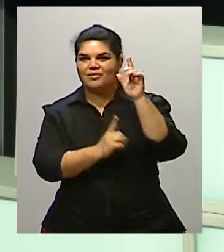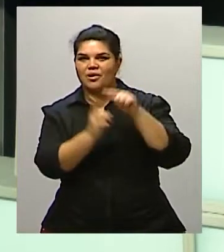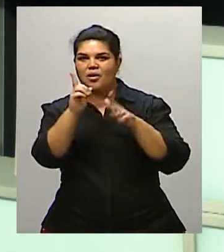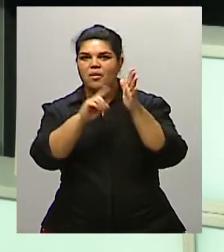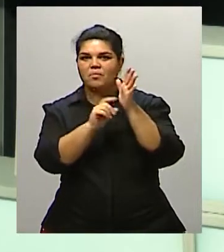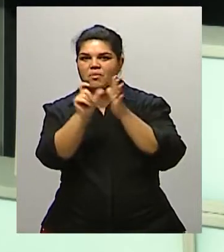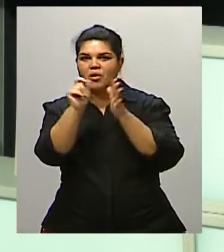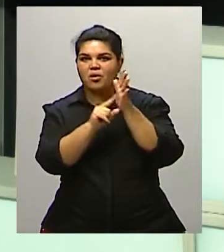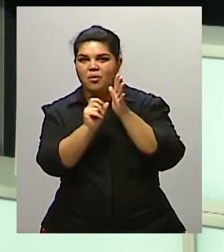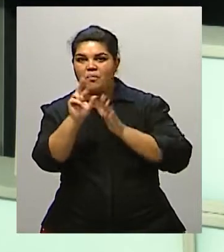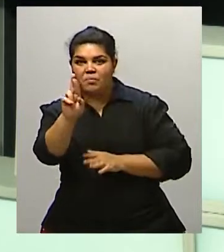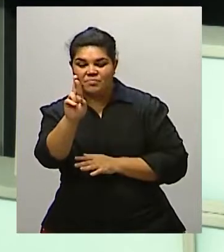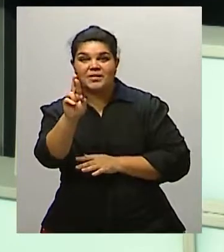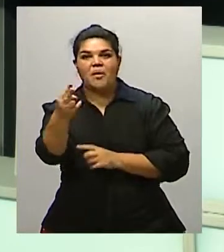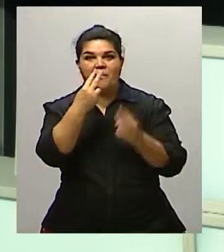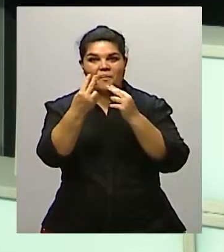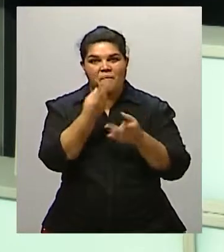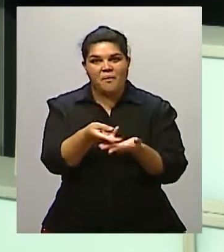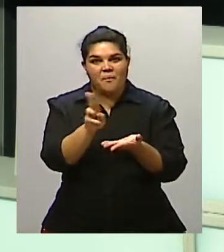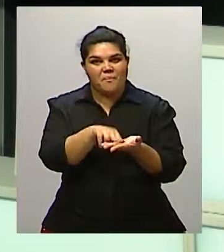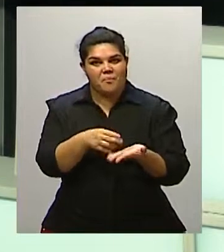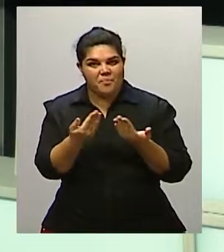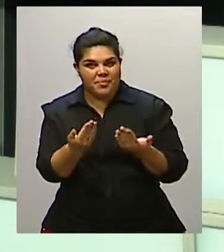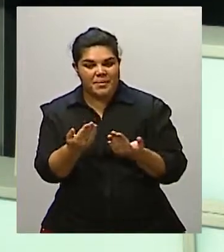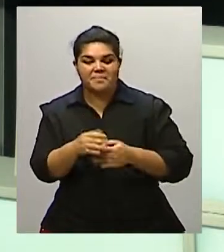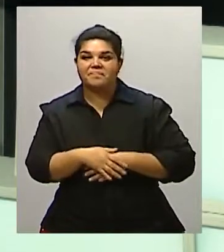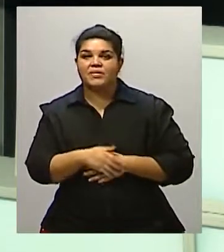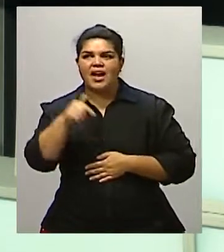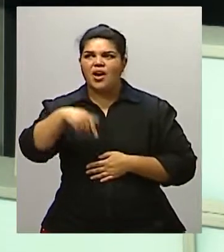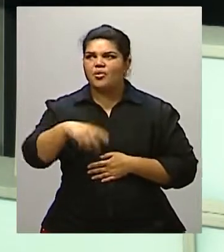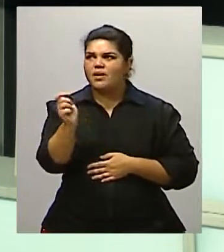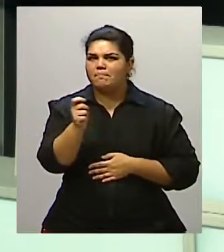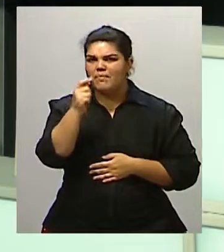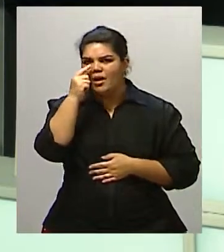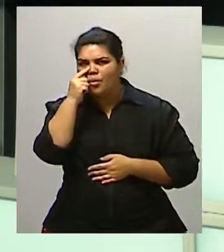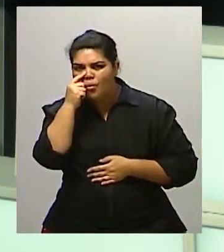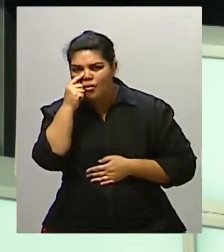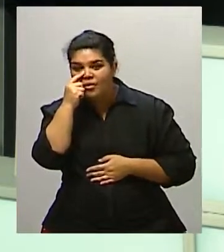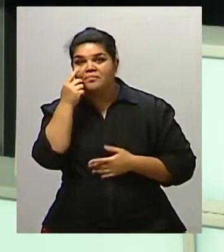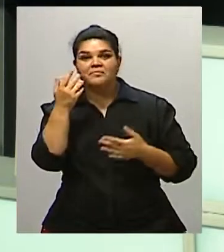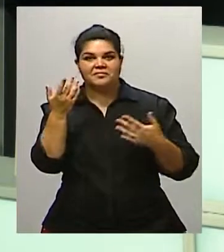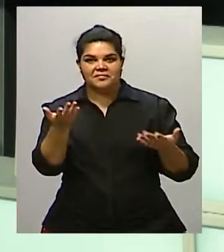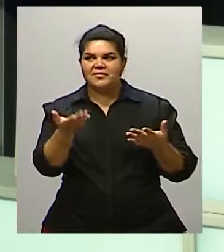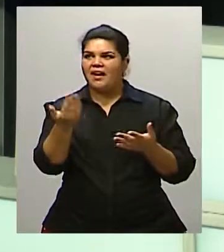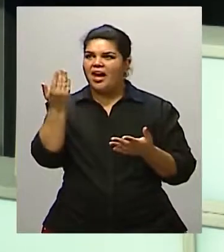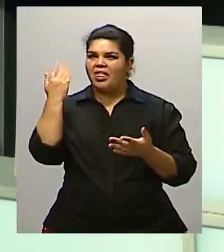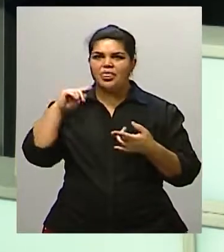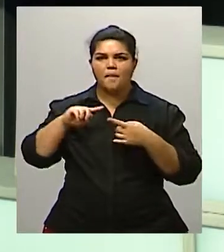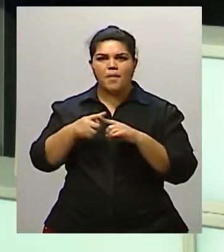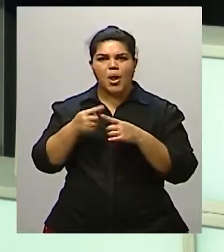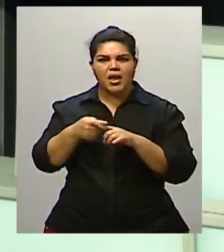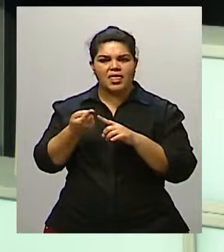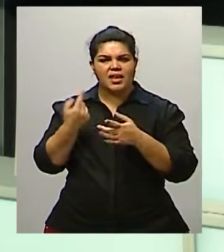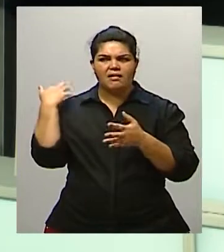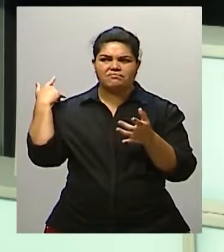www.unidiversidad.com.ar. Estamos en el mes de junio y se habla mucho de política. Desde hace tiempo se viene hablando de las